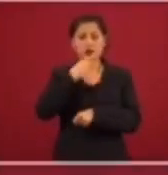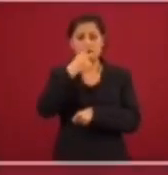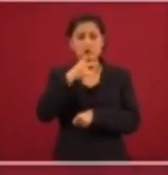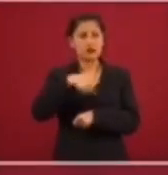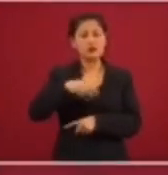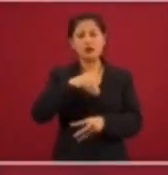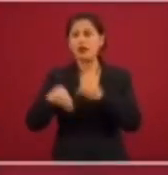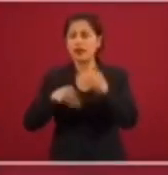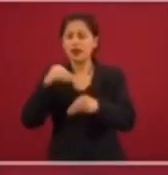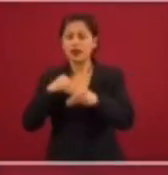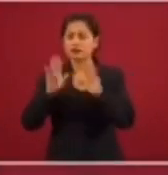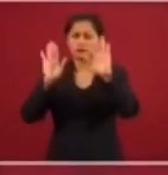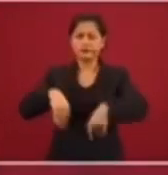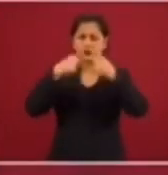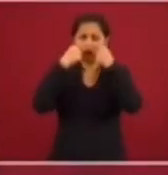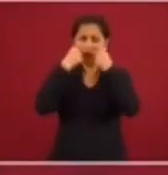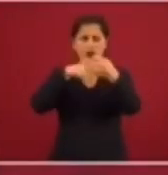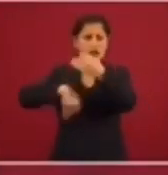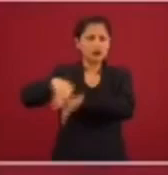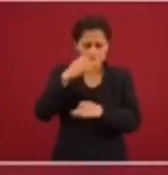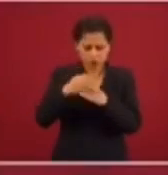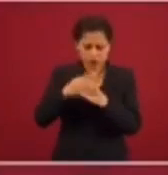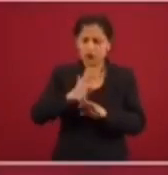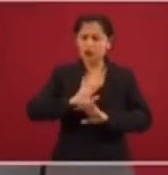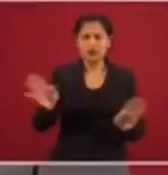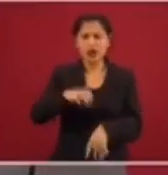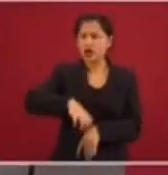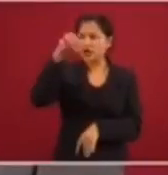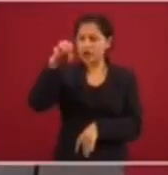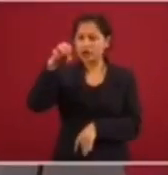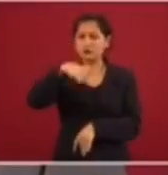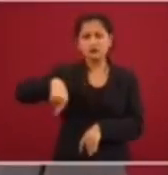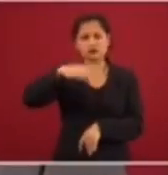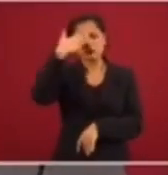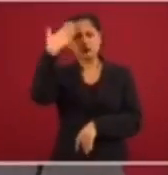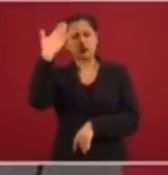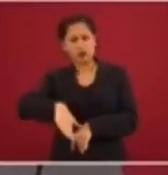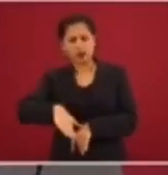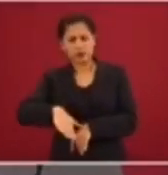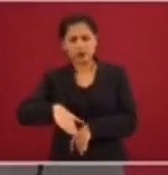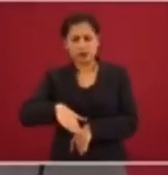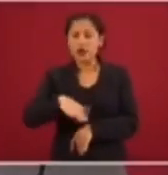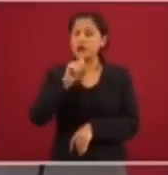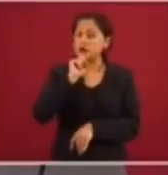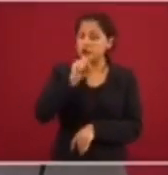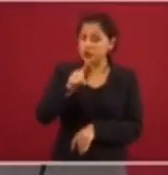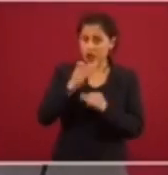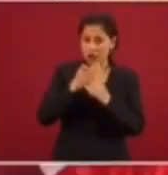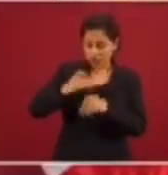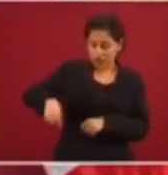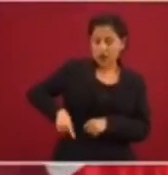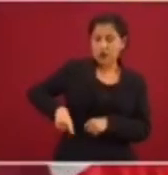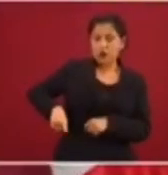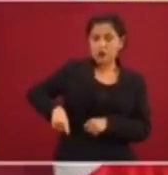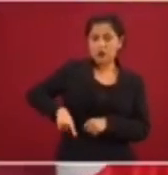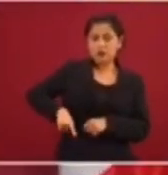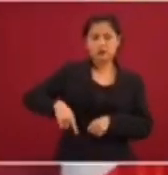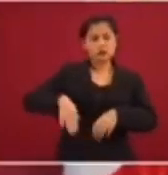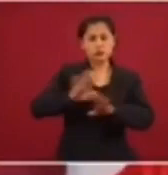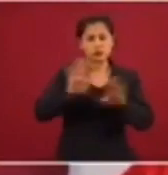criterio. Y este es un gobierno que pues respeta todas las